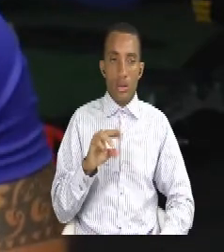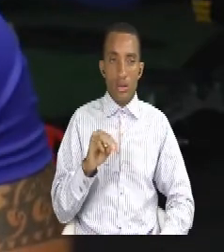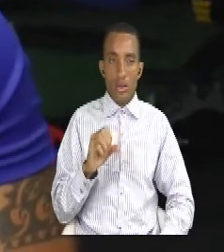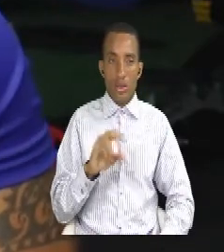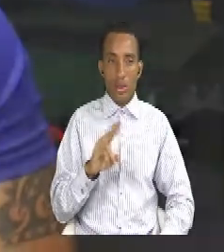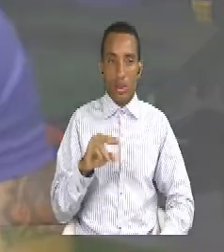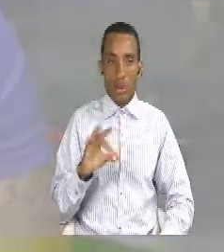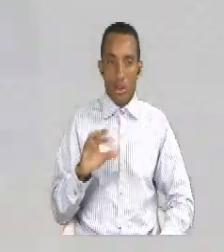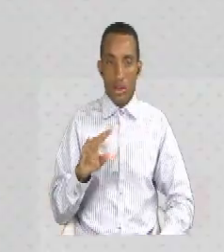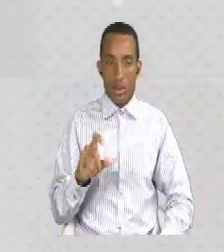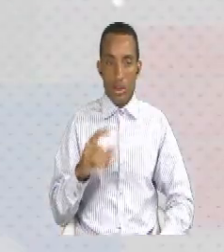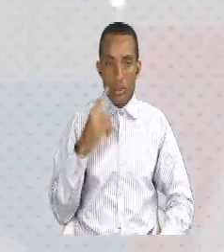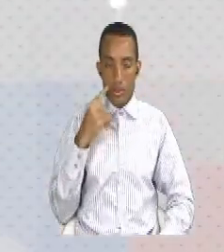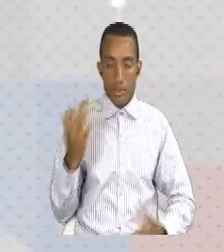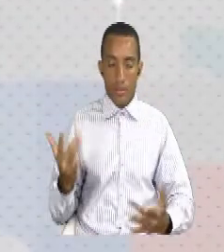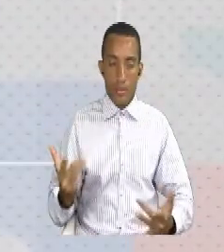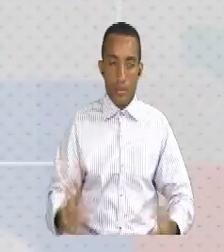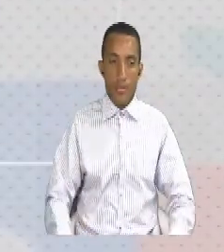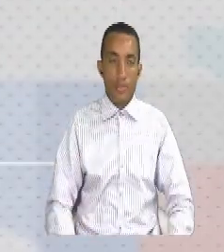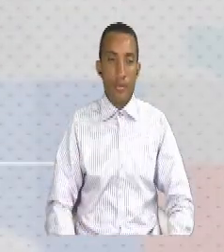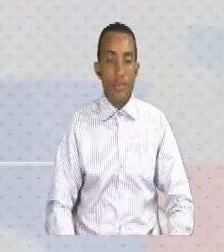los esperamos.